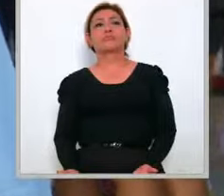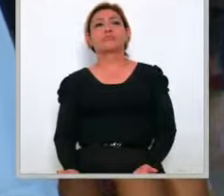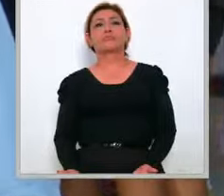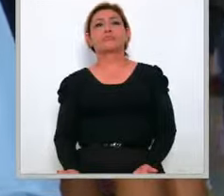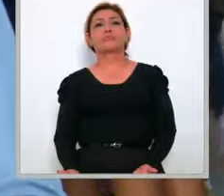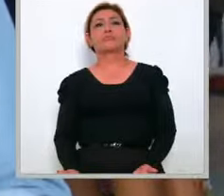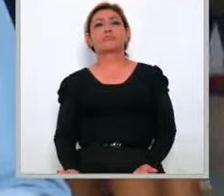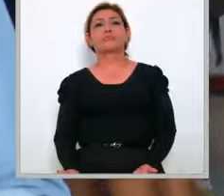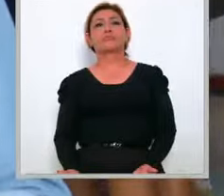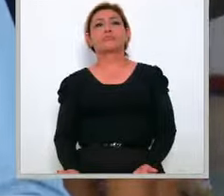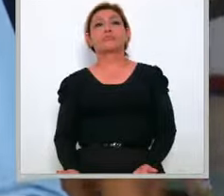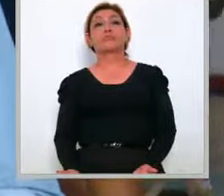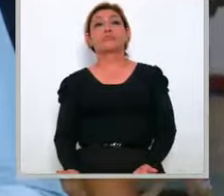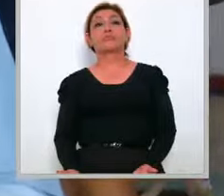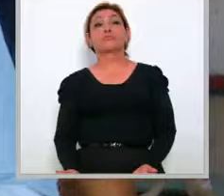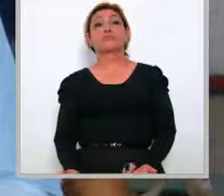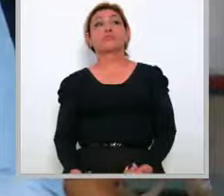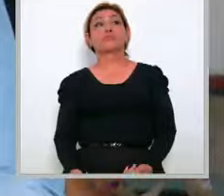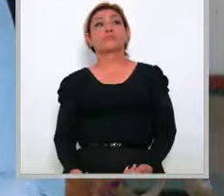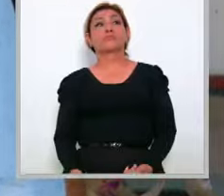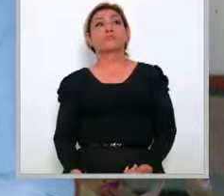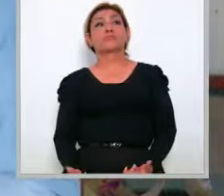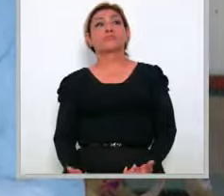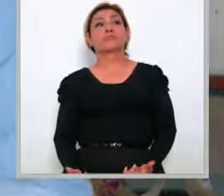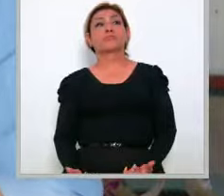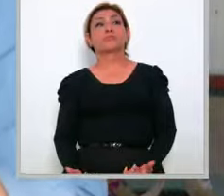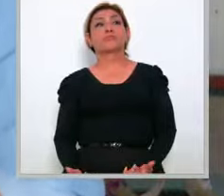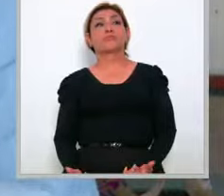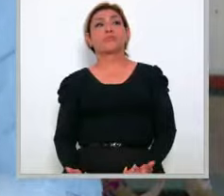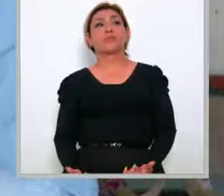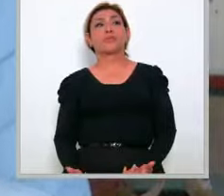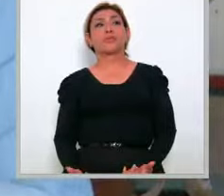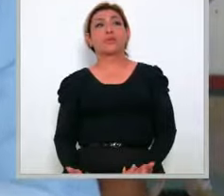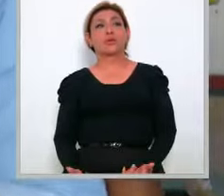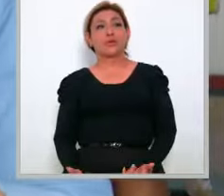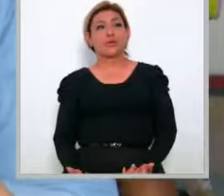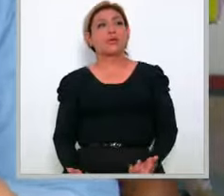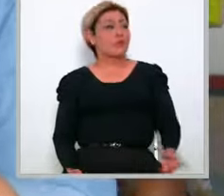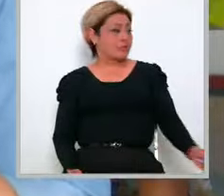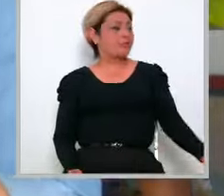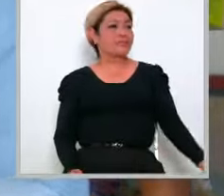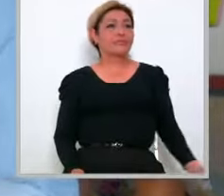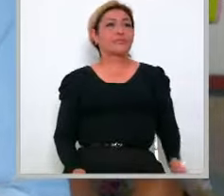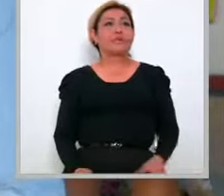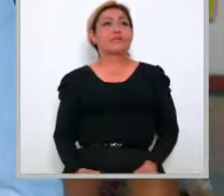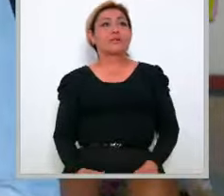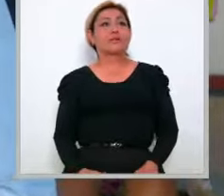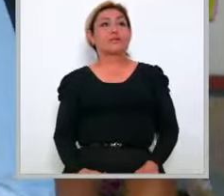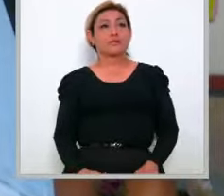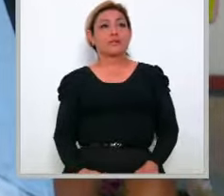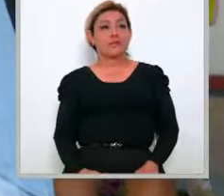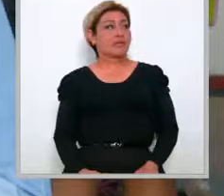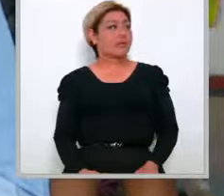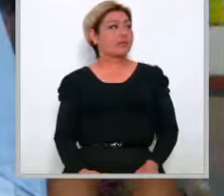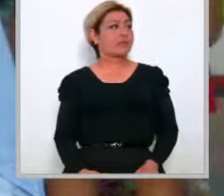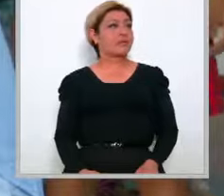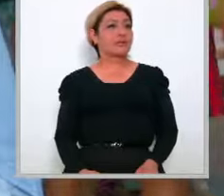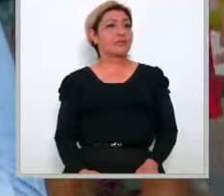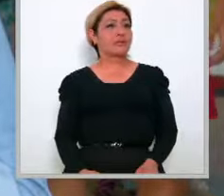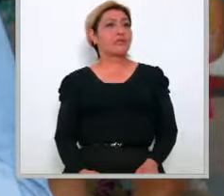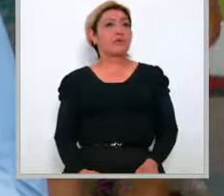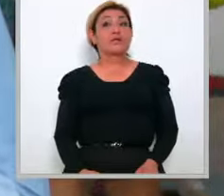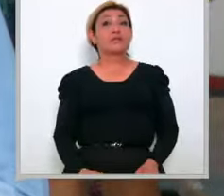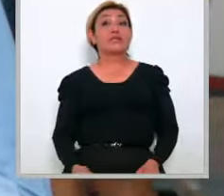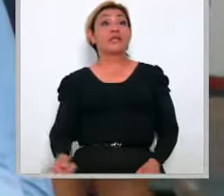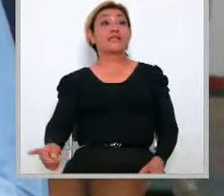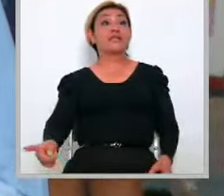Rosa. Amigo Tachi, se está dando una divertida increíble y también nosotros con todas las actividades que tenemos aquí en este viernes de lectura de Minutos para